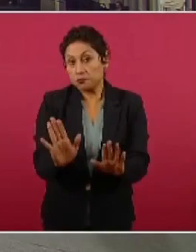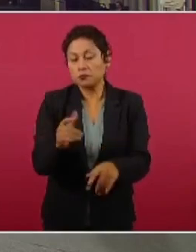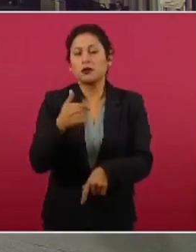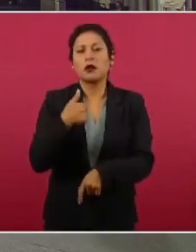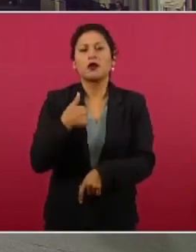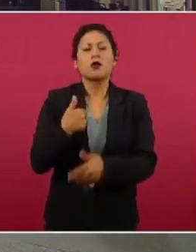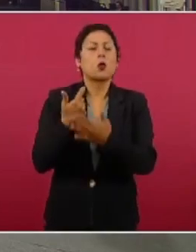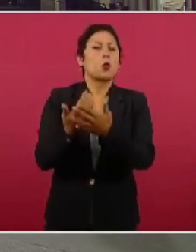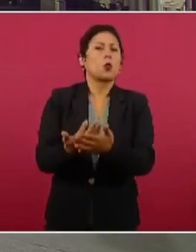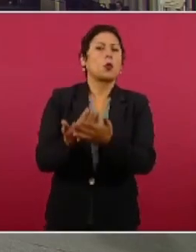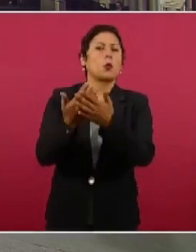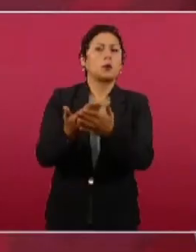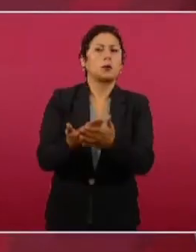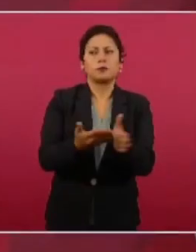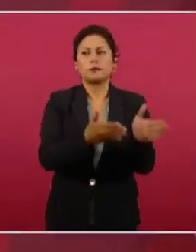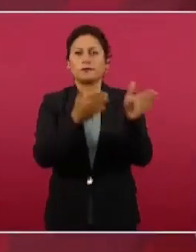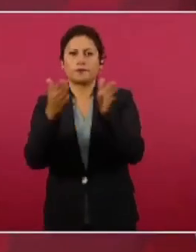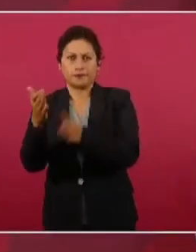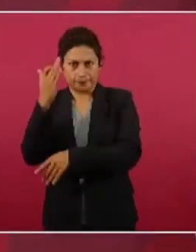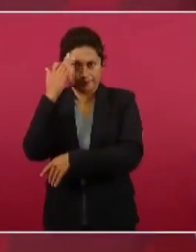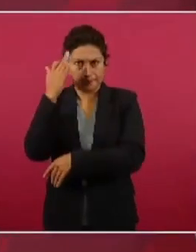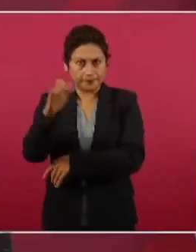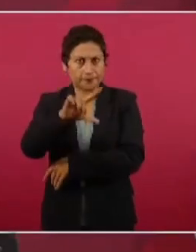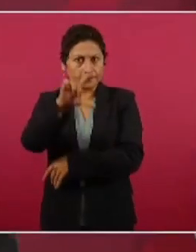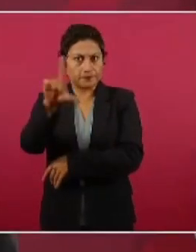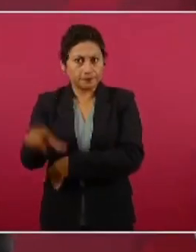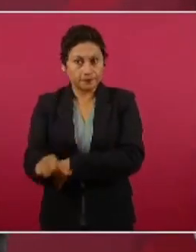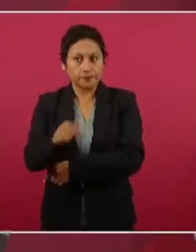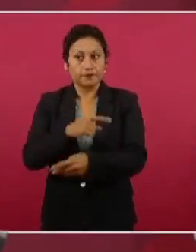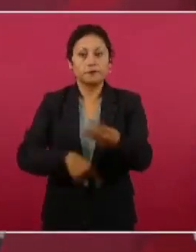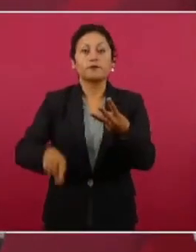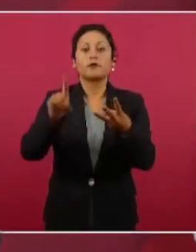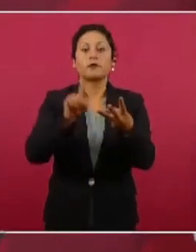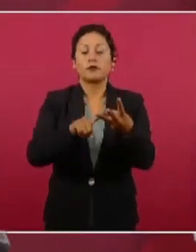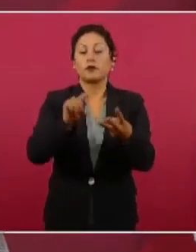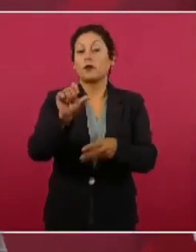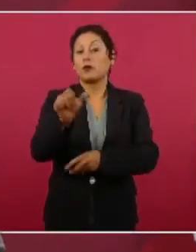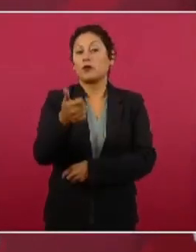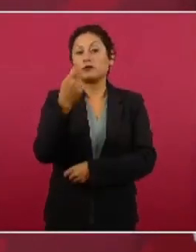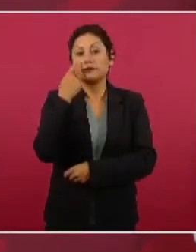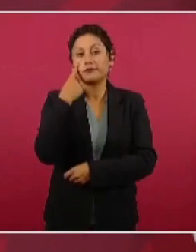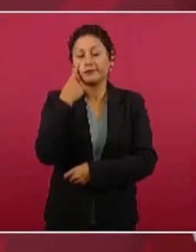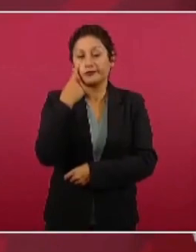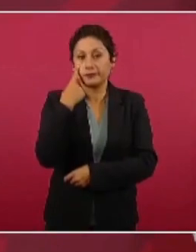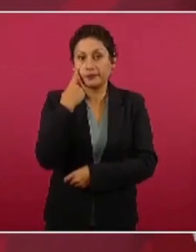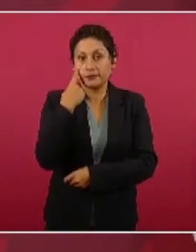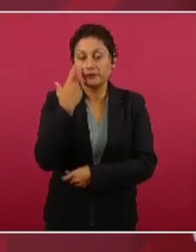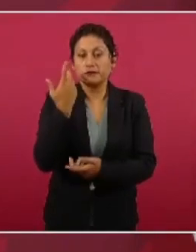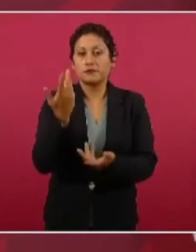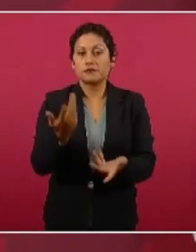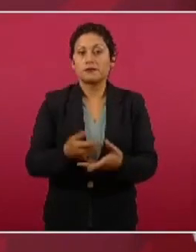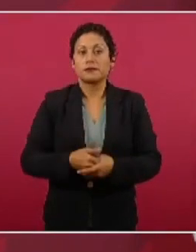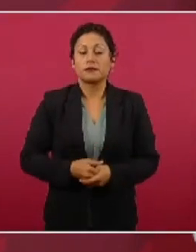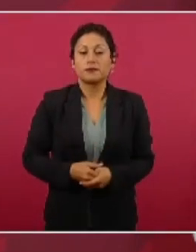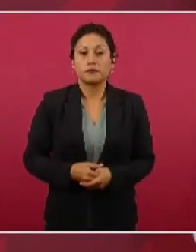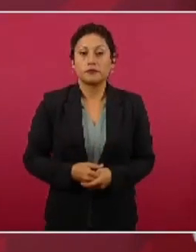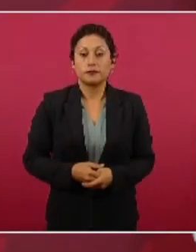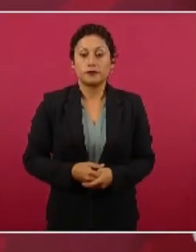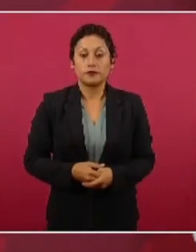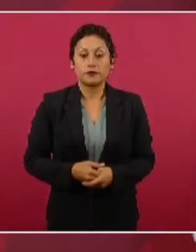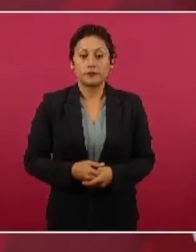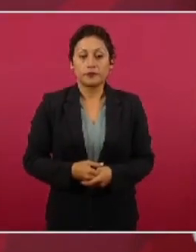un tiempo. Y la tercera es, aunque es un